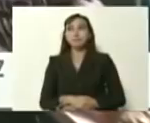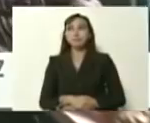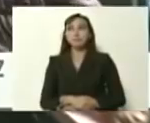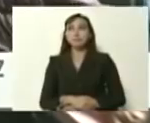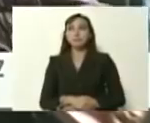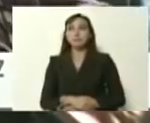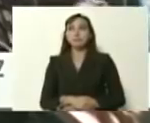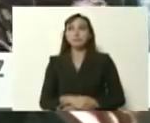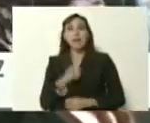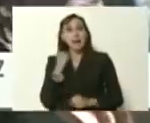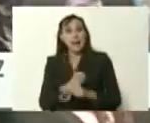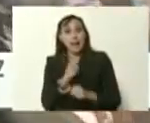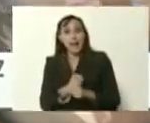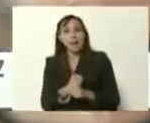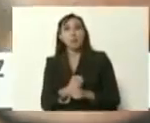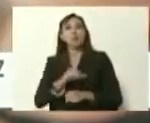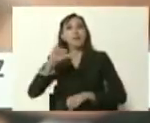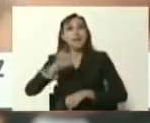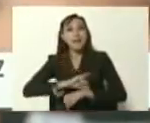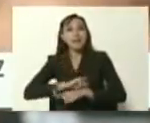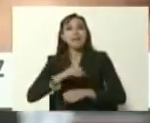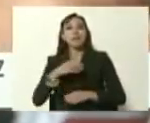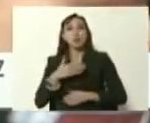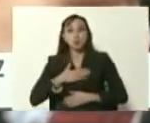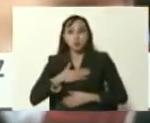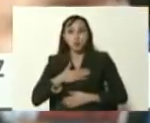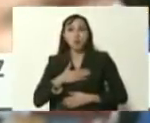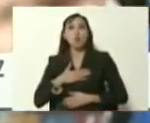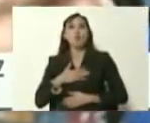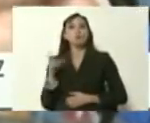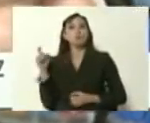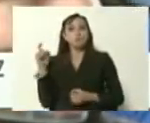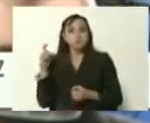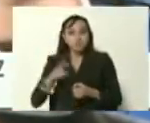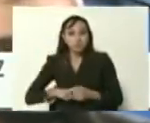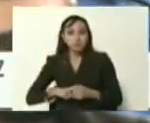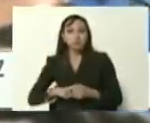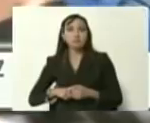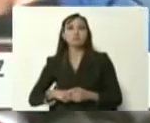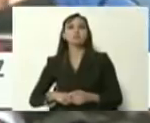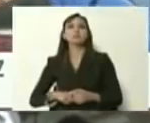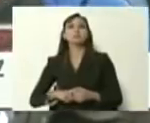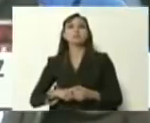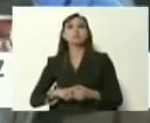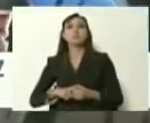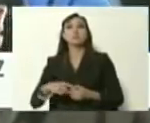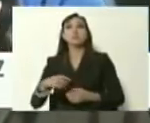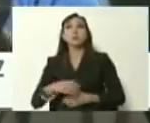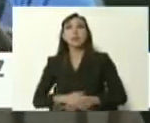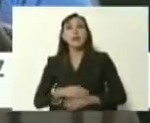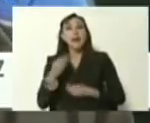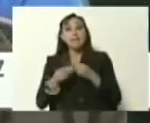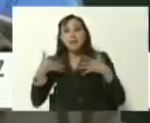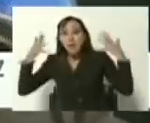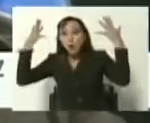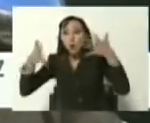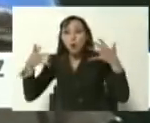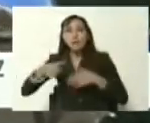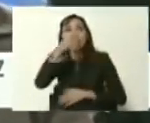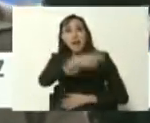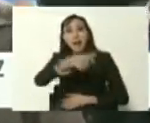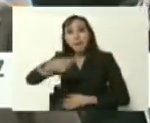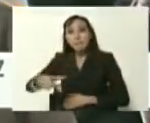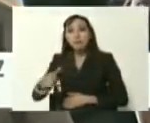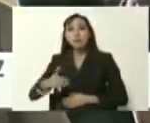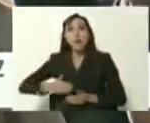la labor de la Iglesia, de la cual soy tan solo una parte de su cuerpo, es orientar a la sociedad y